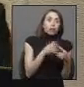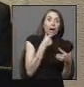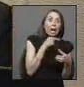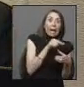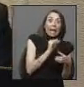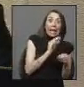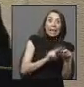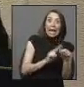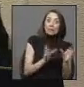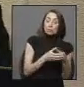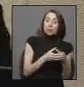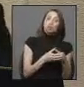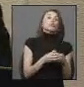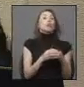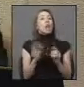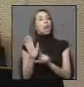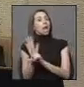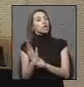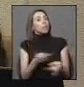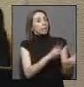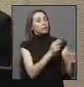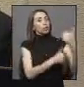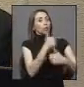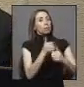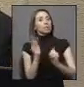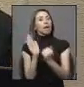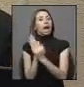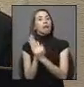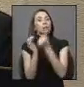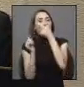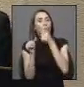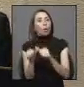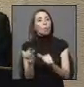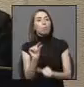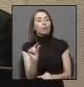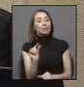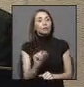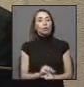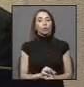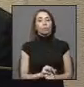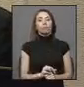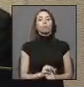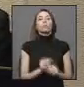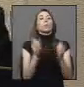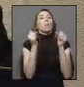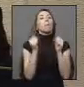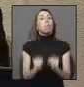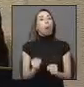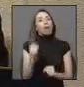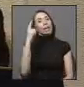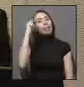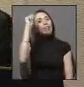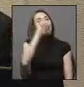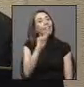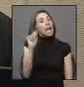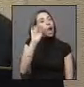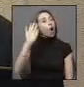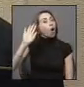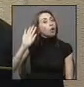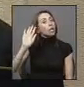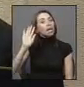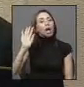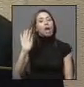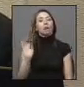y que se le da derecho a competir por un artículo transitorio, podría teóricamente, no es un